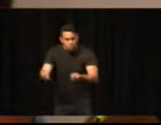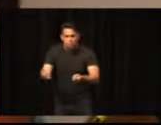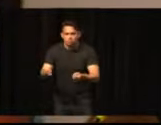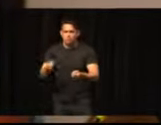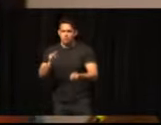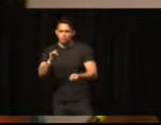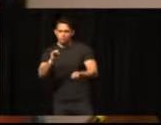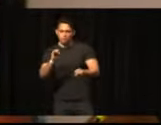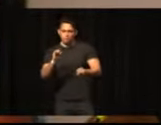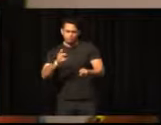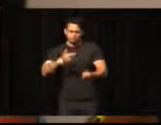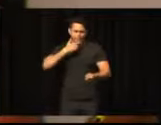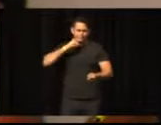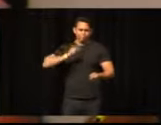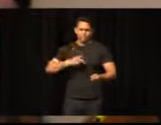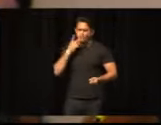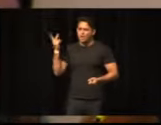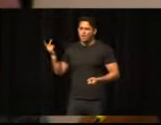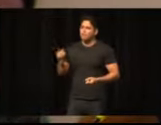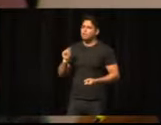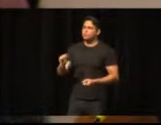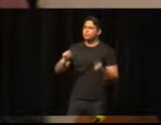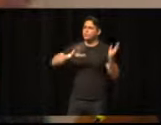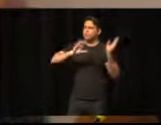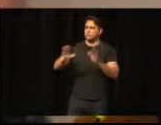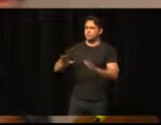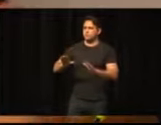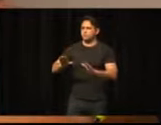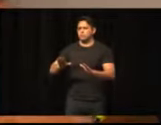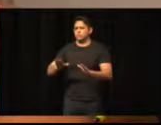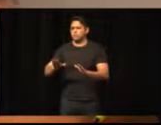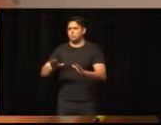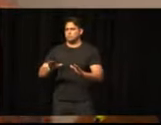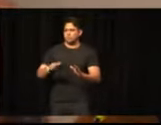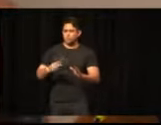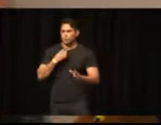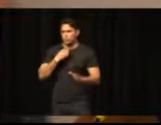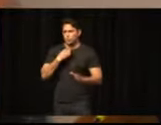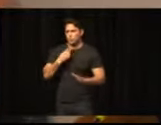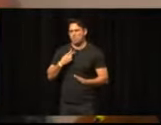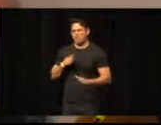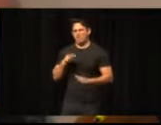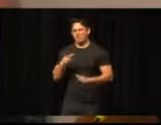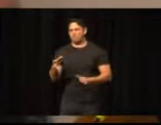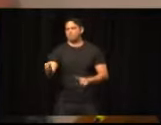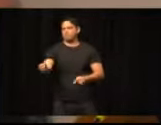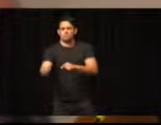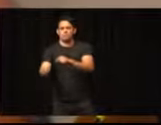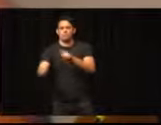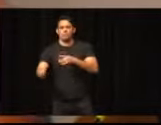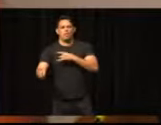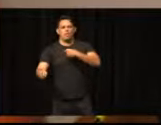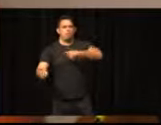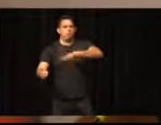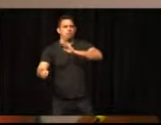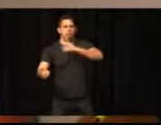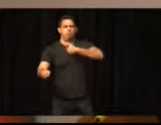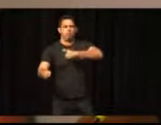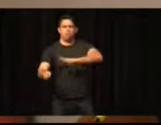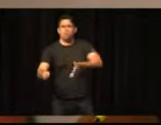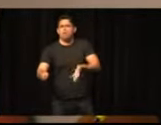Si algo tengo que decir sobre ese sentido es que no debemos pensar que el voluntariado como ser algo